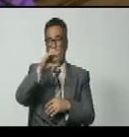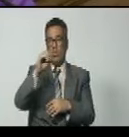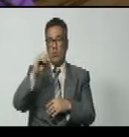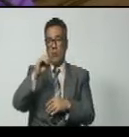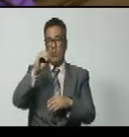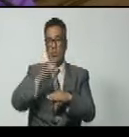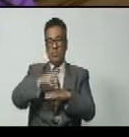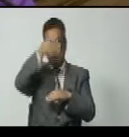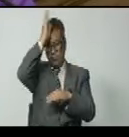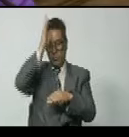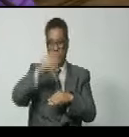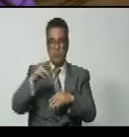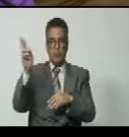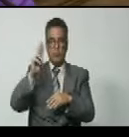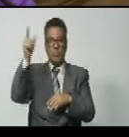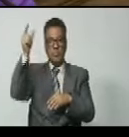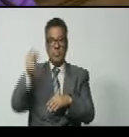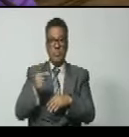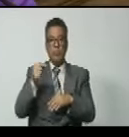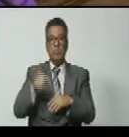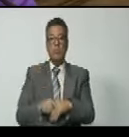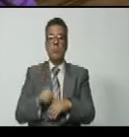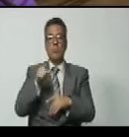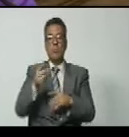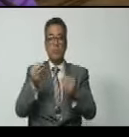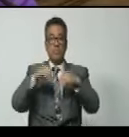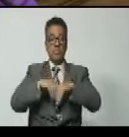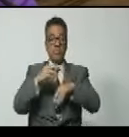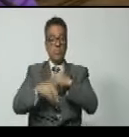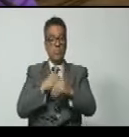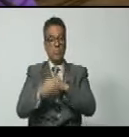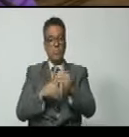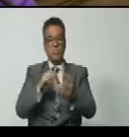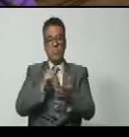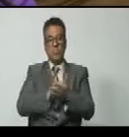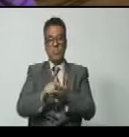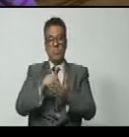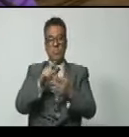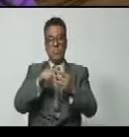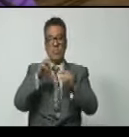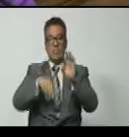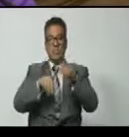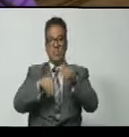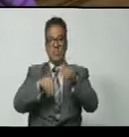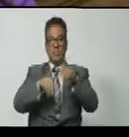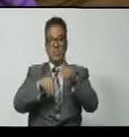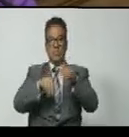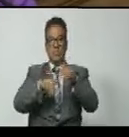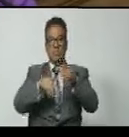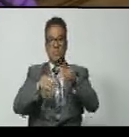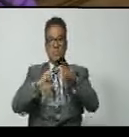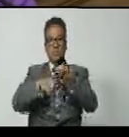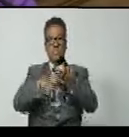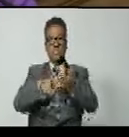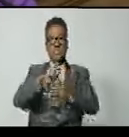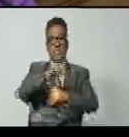en Roma, República Italiana. De acuerdo a lo consagrado en el numeral 14 del artículo